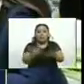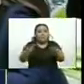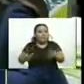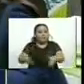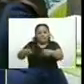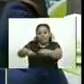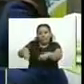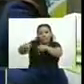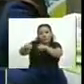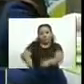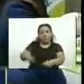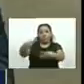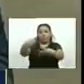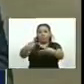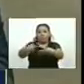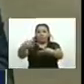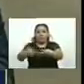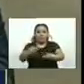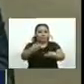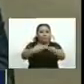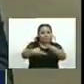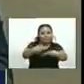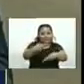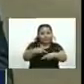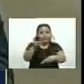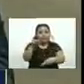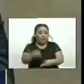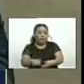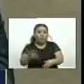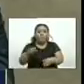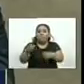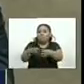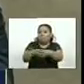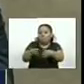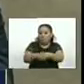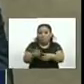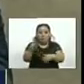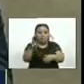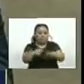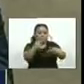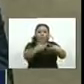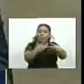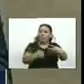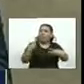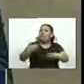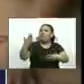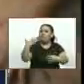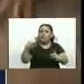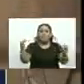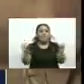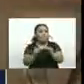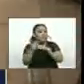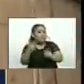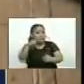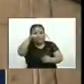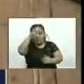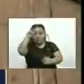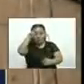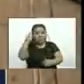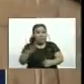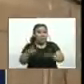aprobación de una ley de reciclaje, el Fondo Ambiental de El Salvador antes del marco legal ya trabajaba en el tema, pero al menos